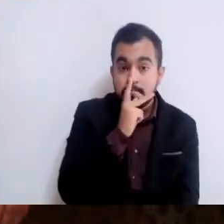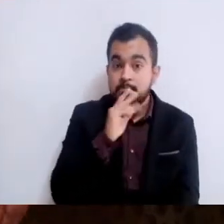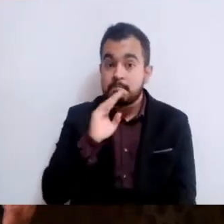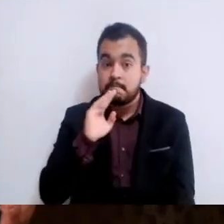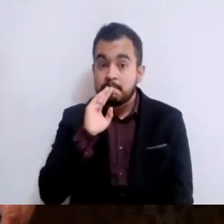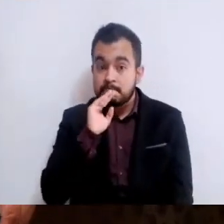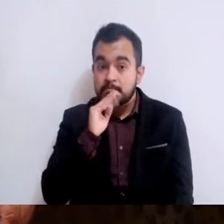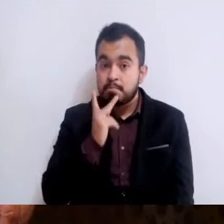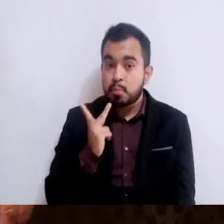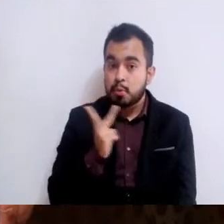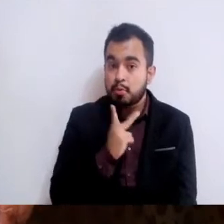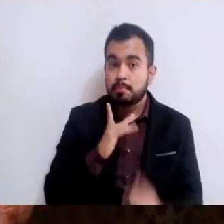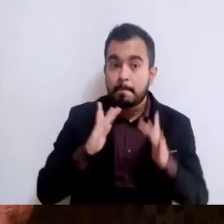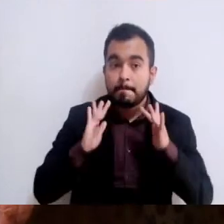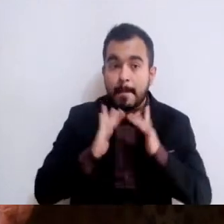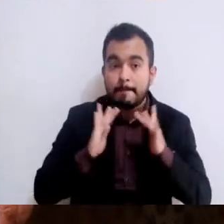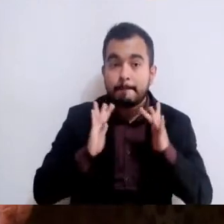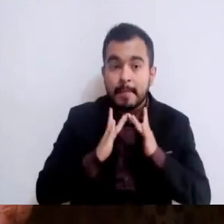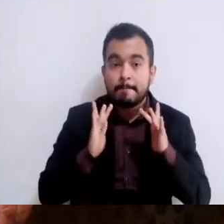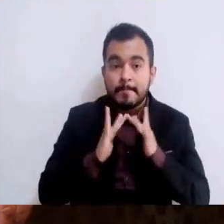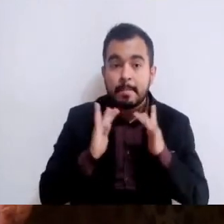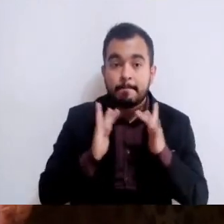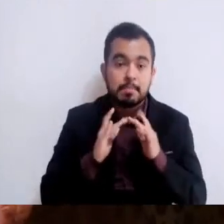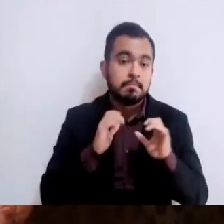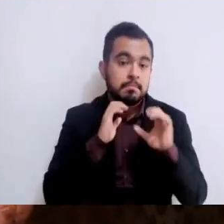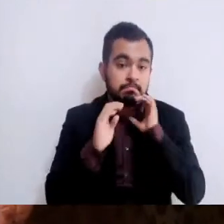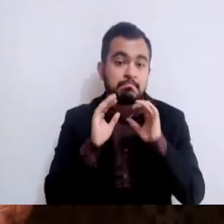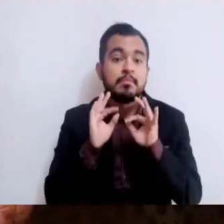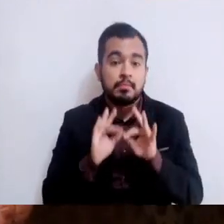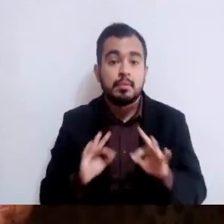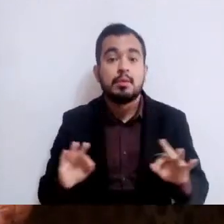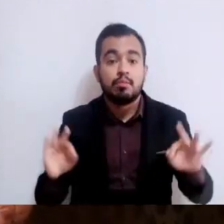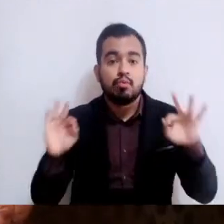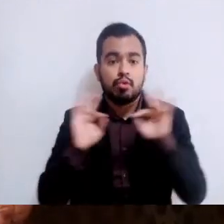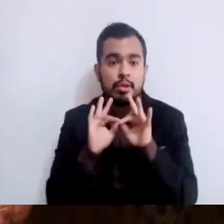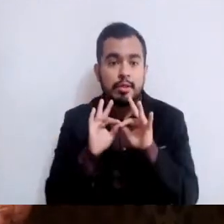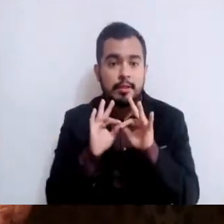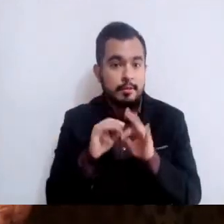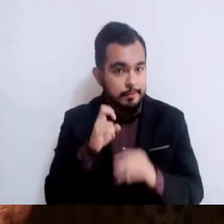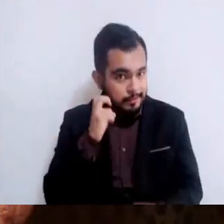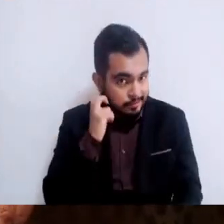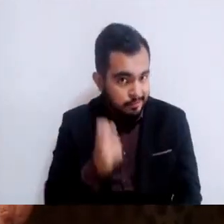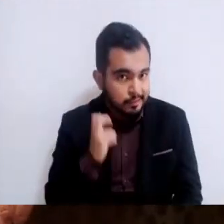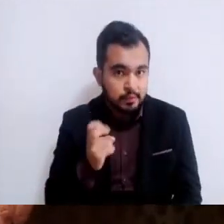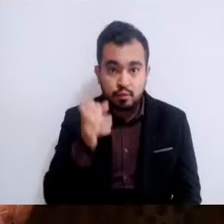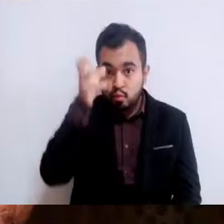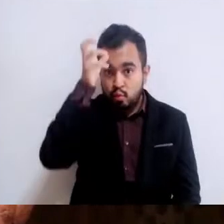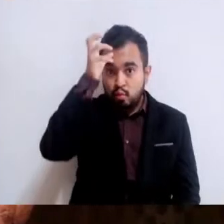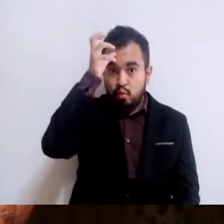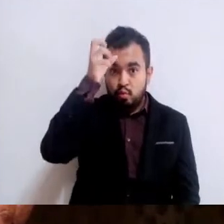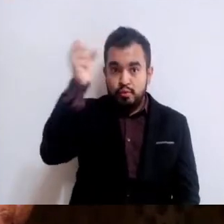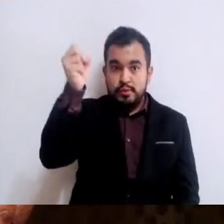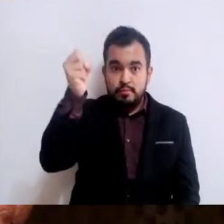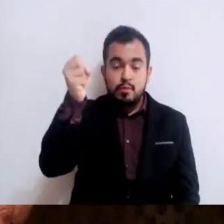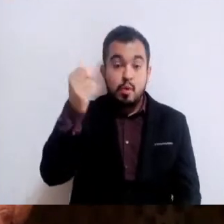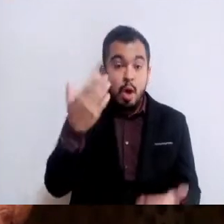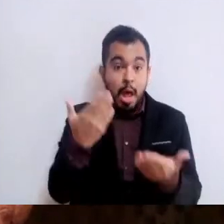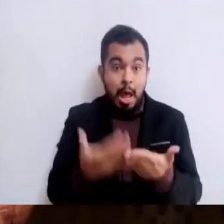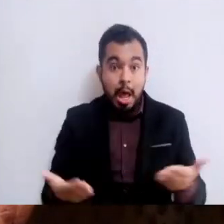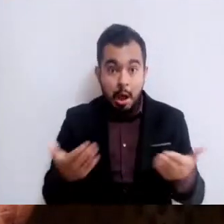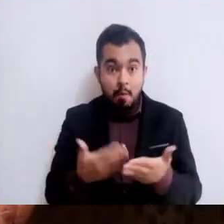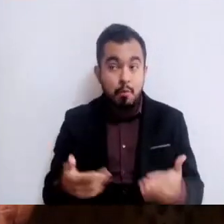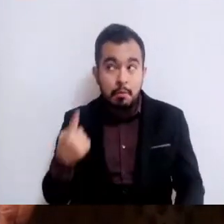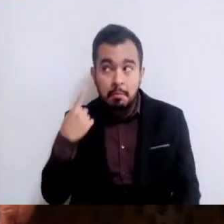señalar, y es muy importante hacer énfasis sobre este concepto, ya que actualmente no